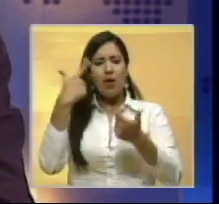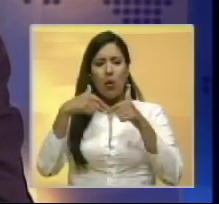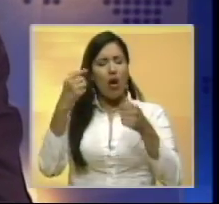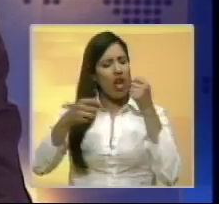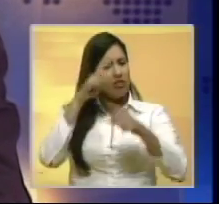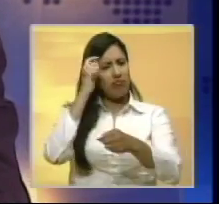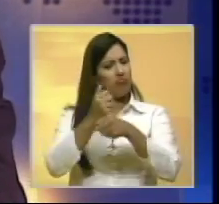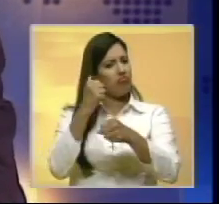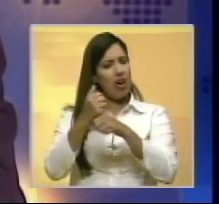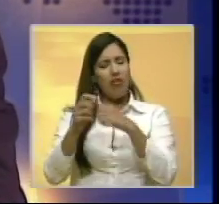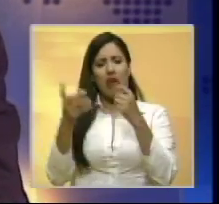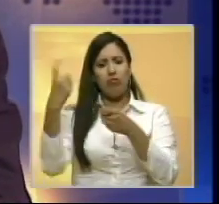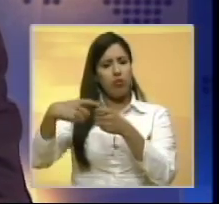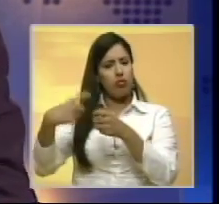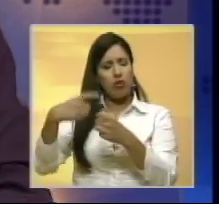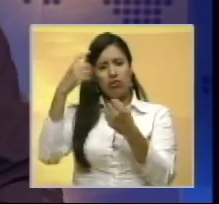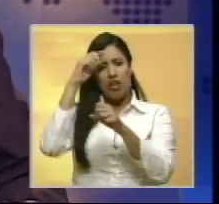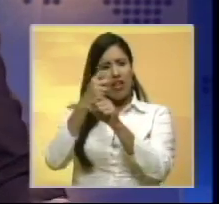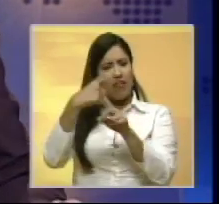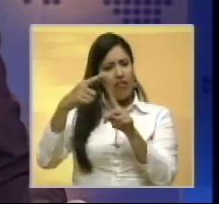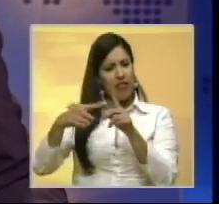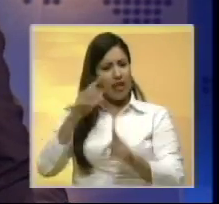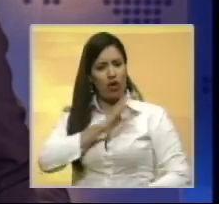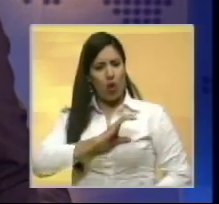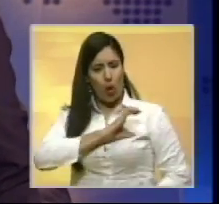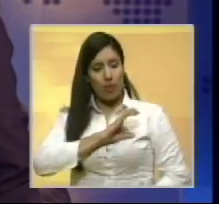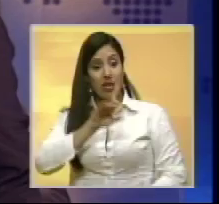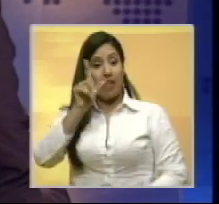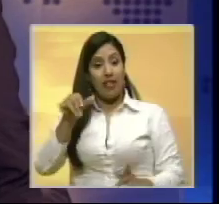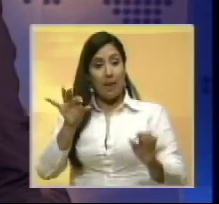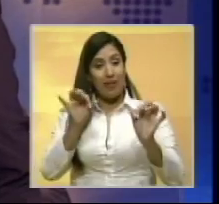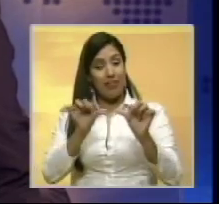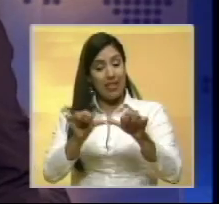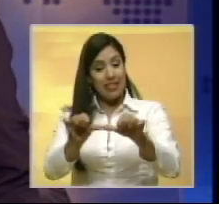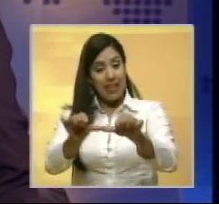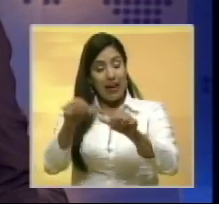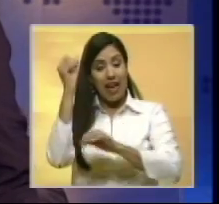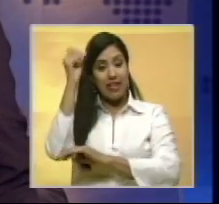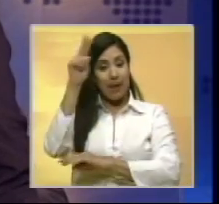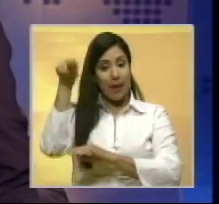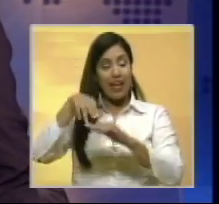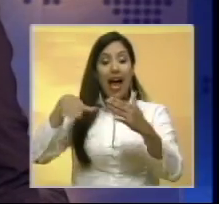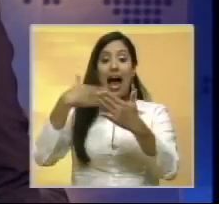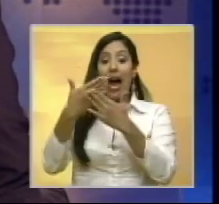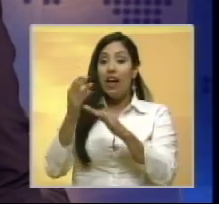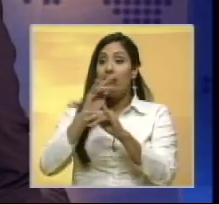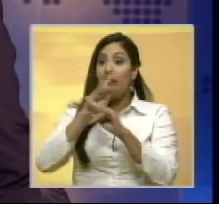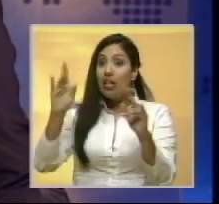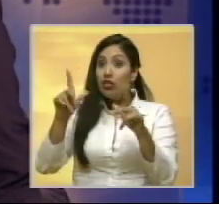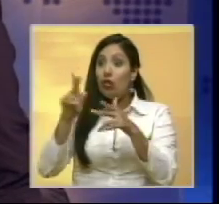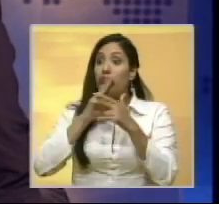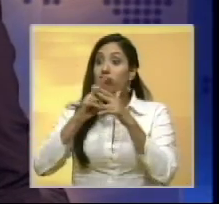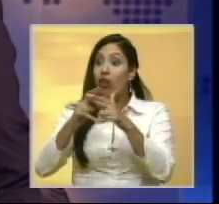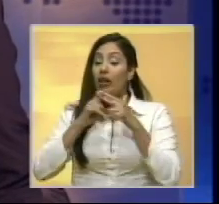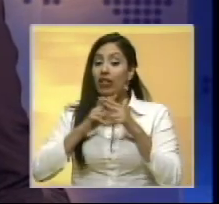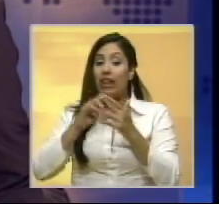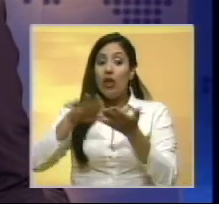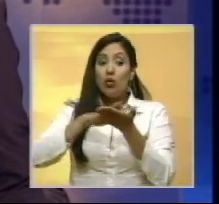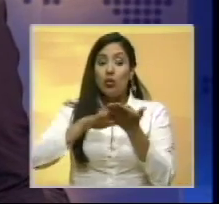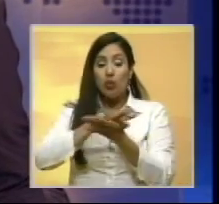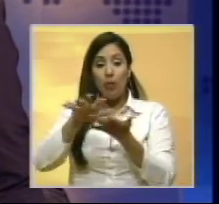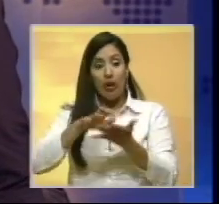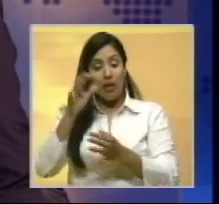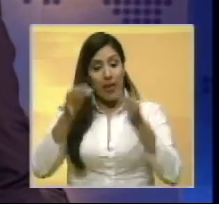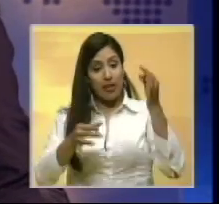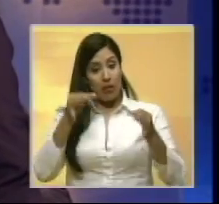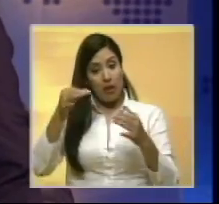sus actividades e incorporados a las distintas comisiones y a las sesiones permanentes de la Asamblea hasta tanto no se resuelva la situación en el Tribunal Supremo